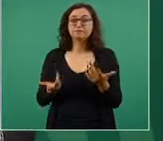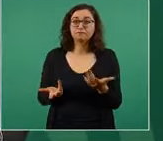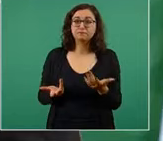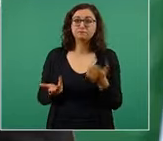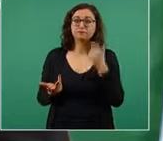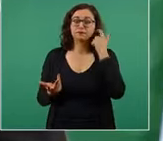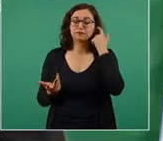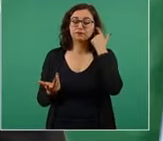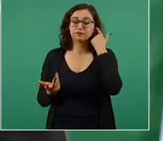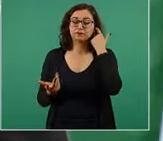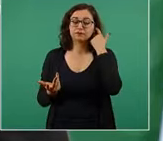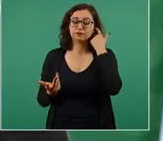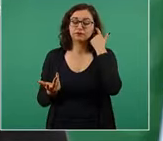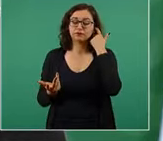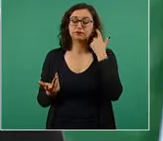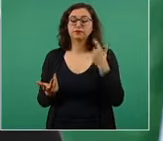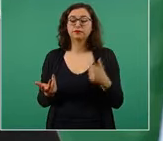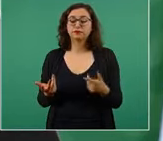saber